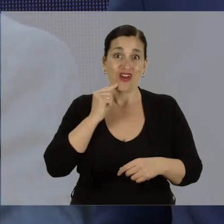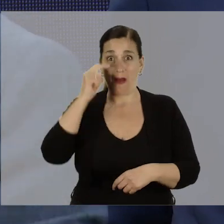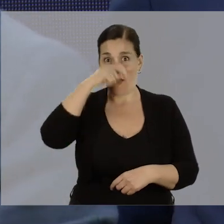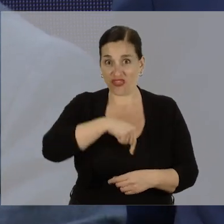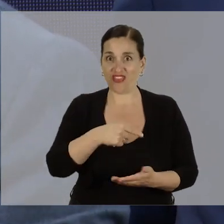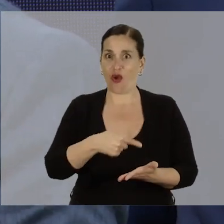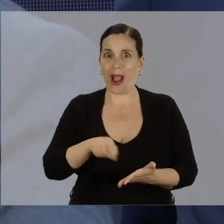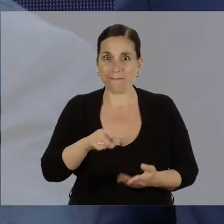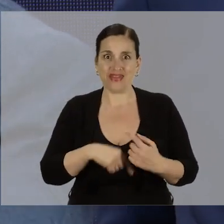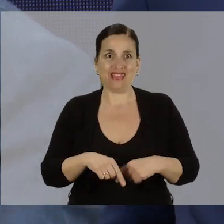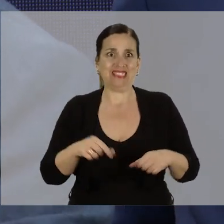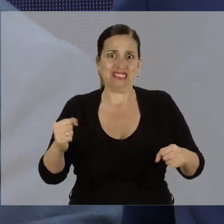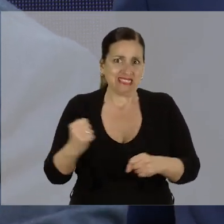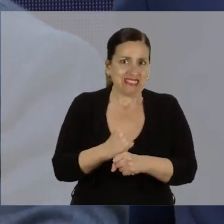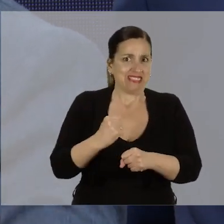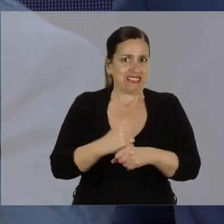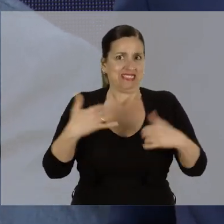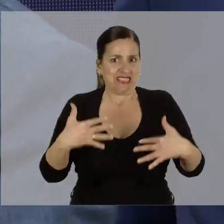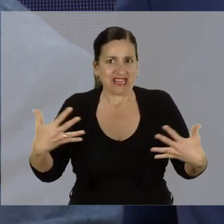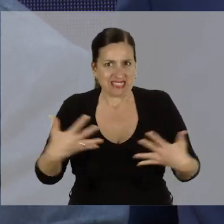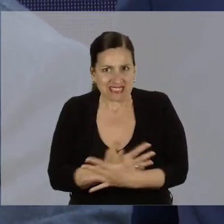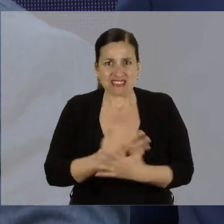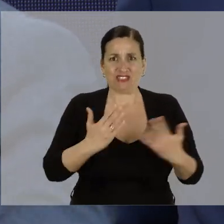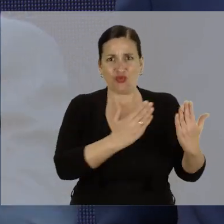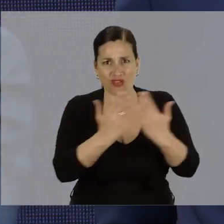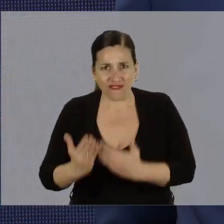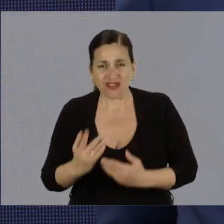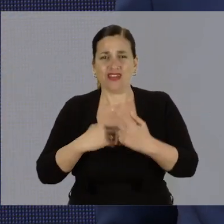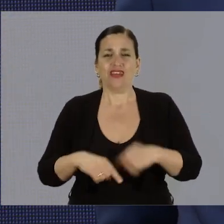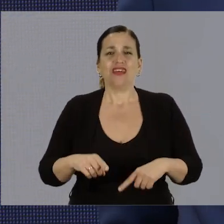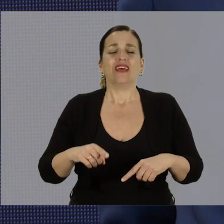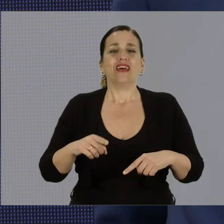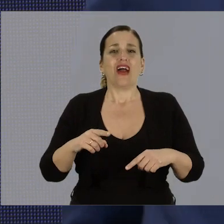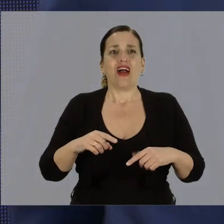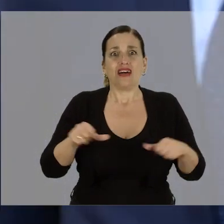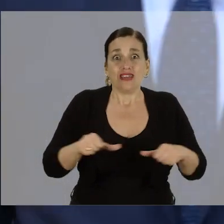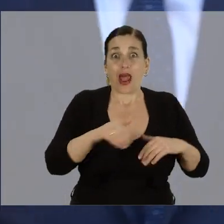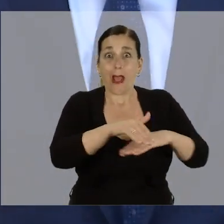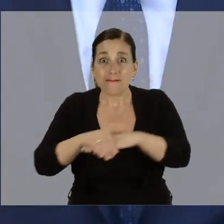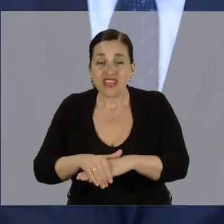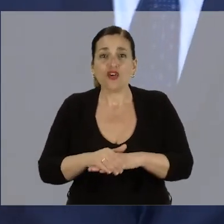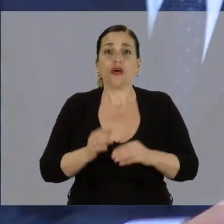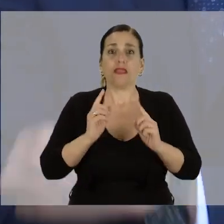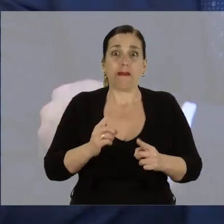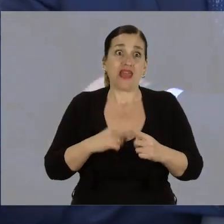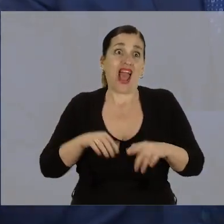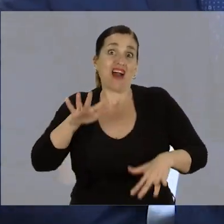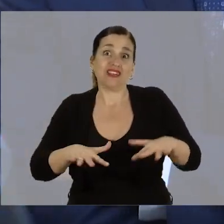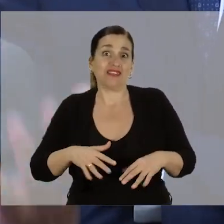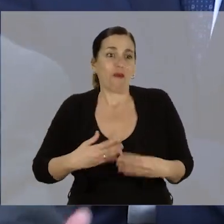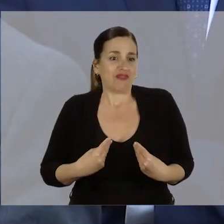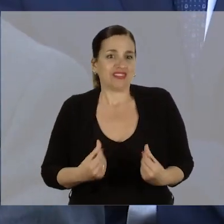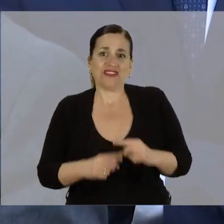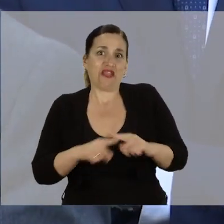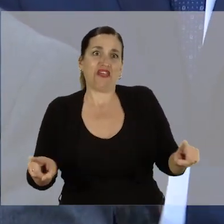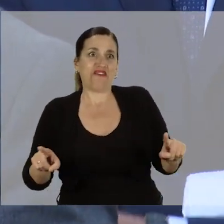la capital, remarla, estudiar, hacer amigos, ser a veces sapo de